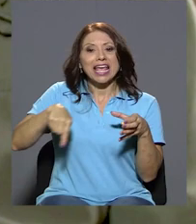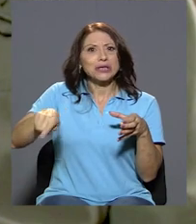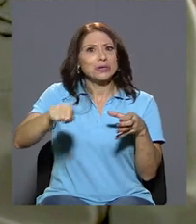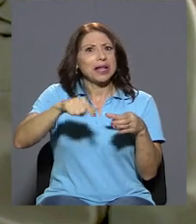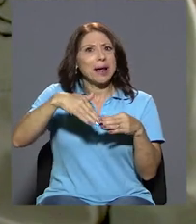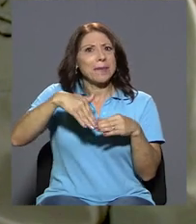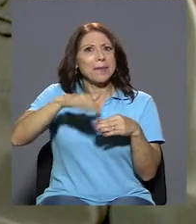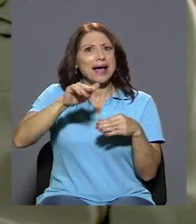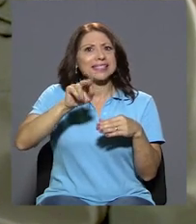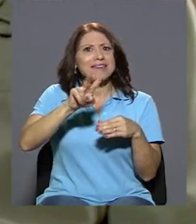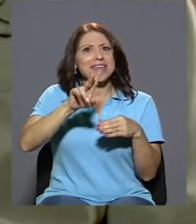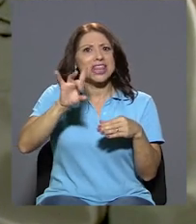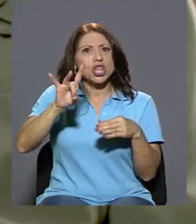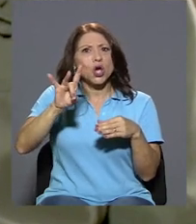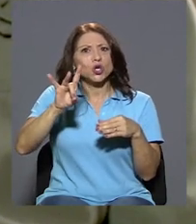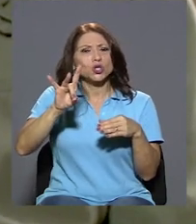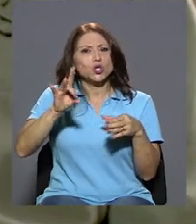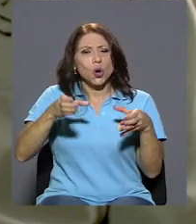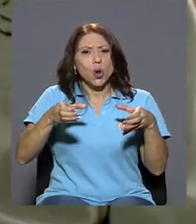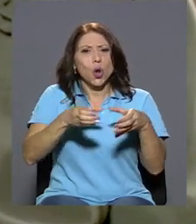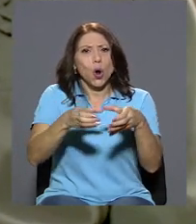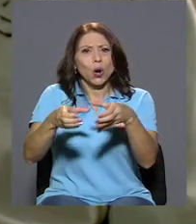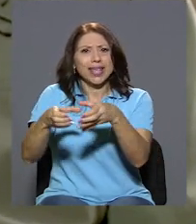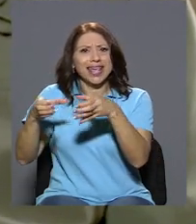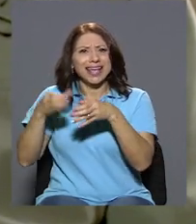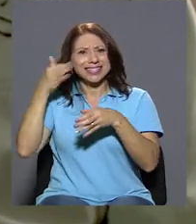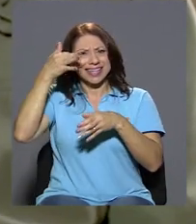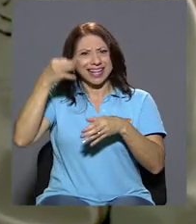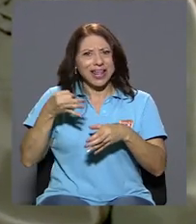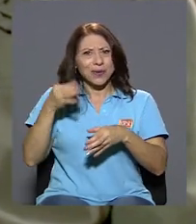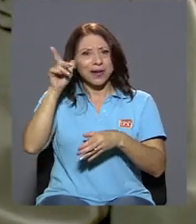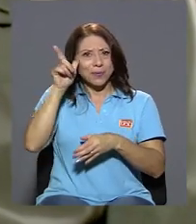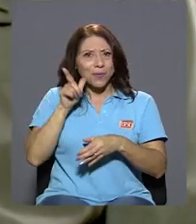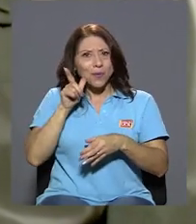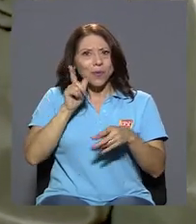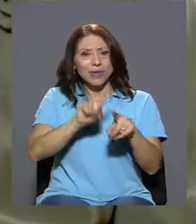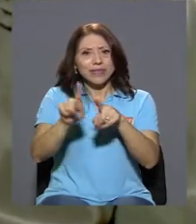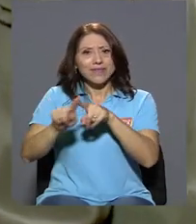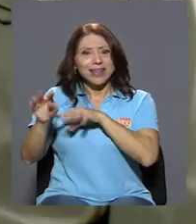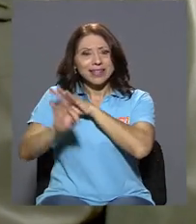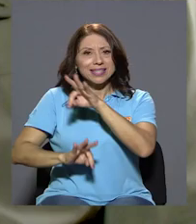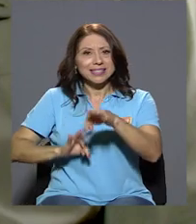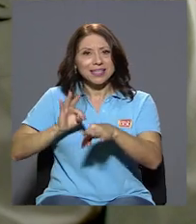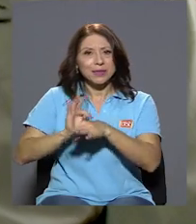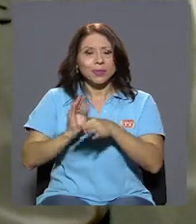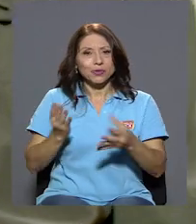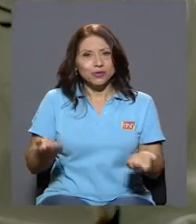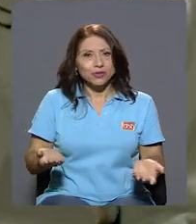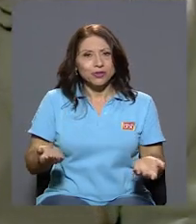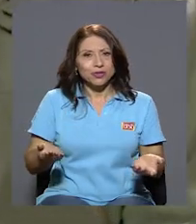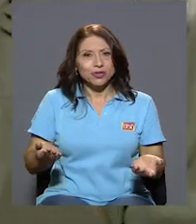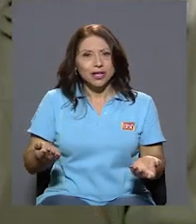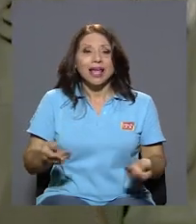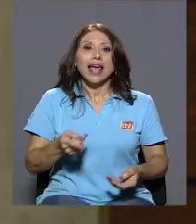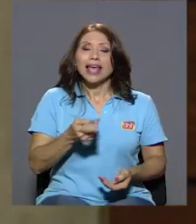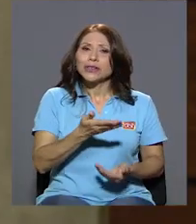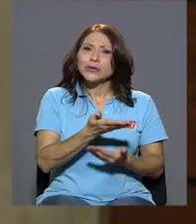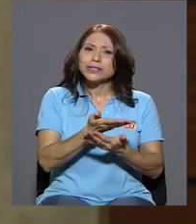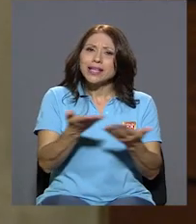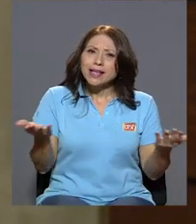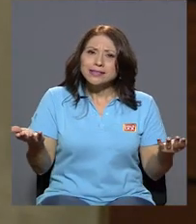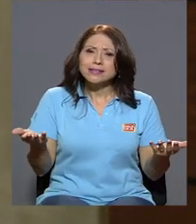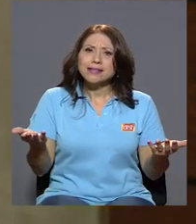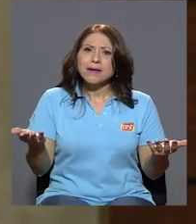más de 2028 leo logias creo que existieron en limón de diferentes tipos y entonces